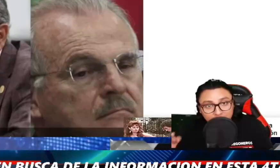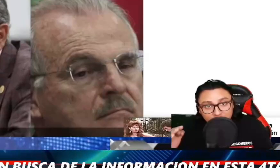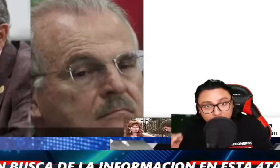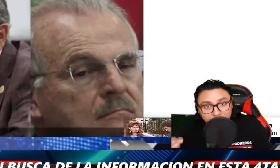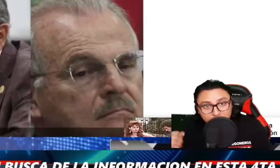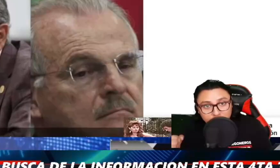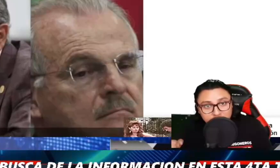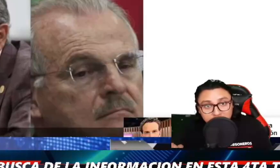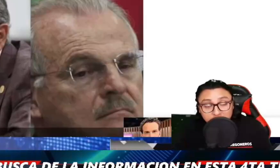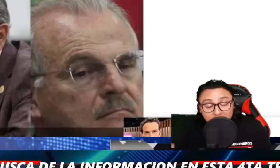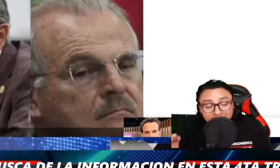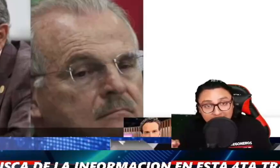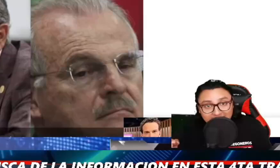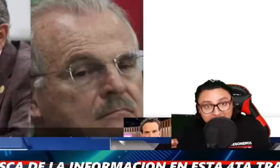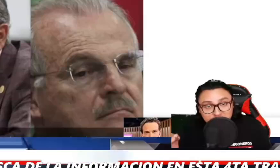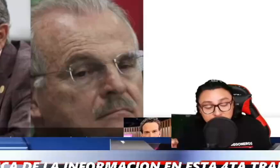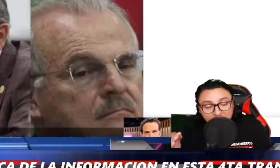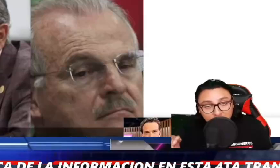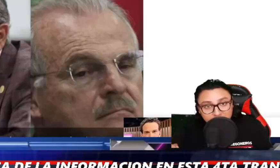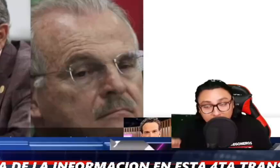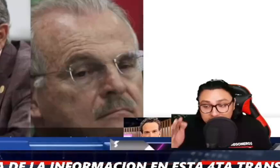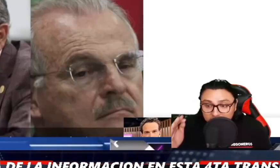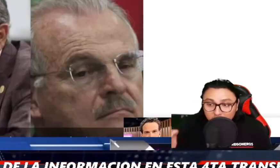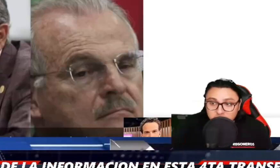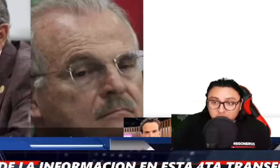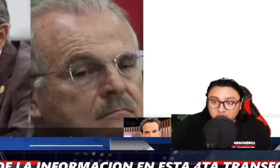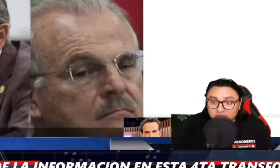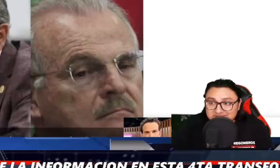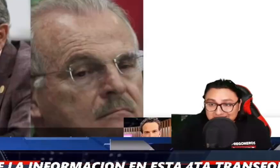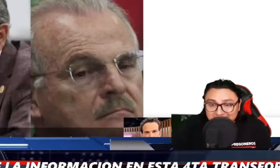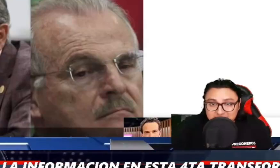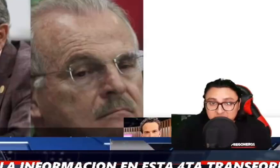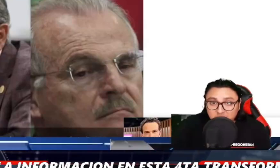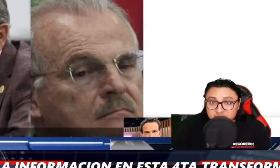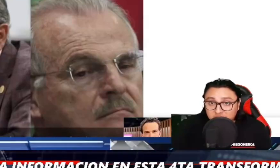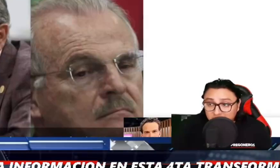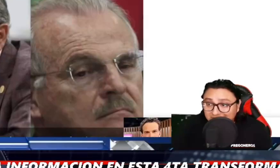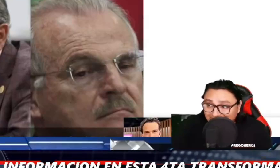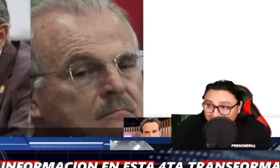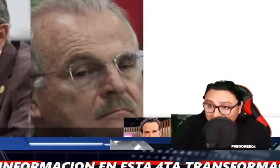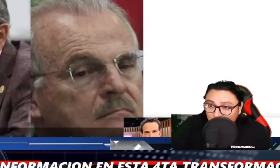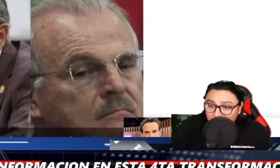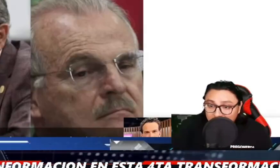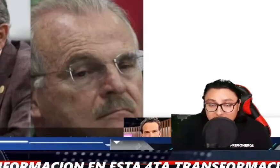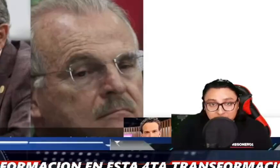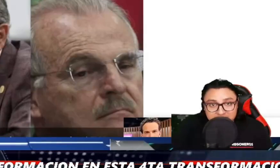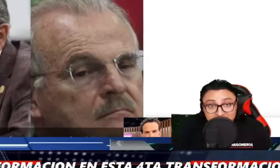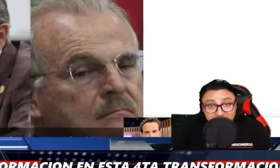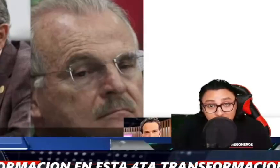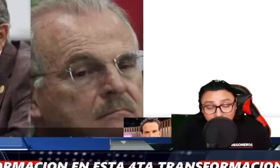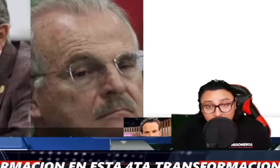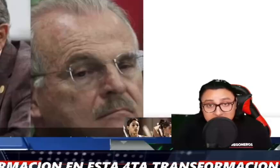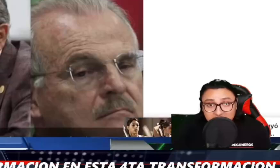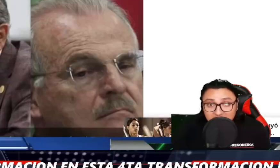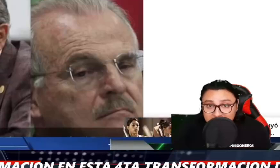a Porfirio Muñoz Ledo ante sus calumnias. No lo soportó el presidente Andrés Manuel López Obrador. Dejen de calumniar y